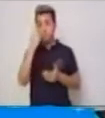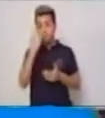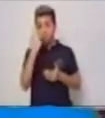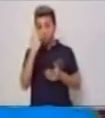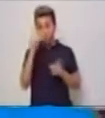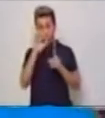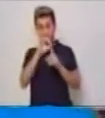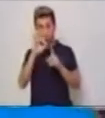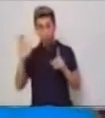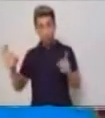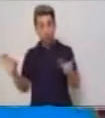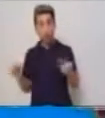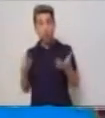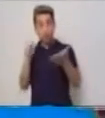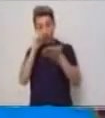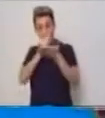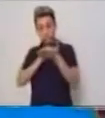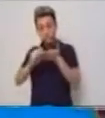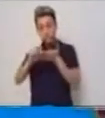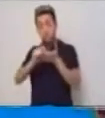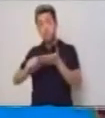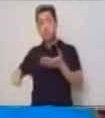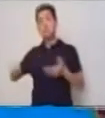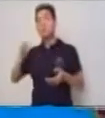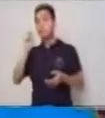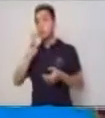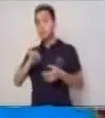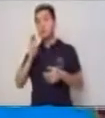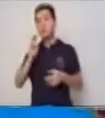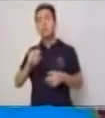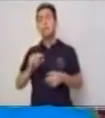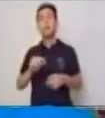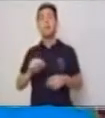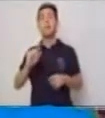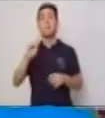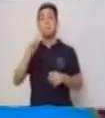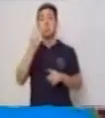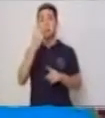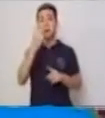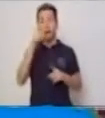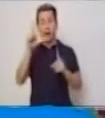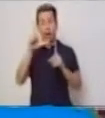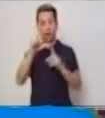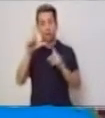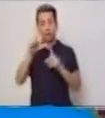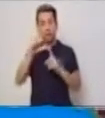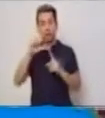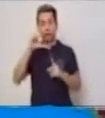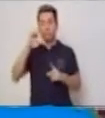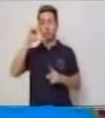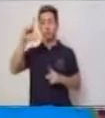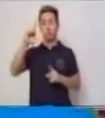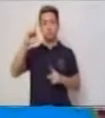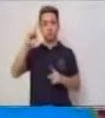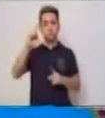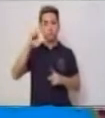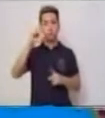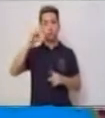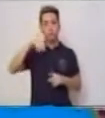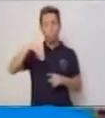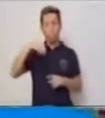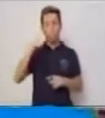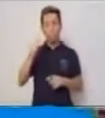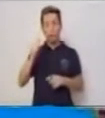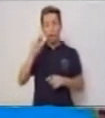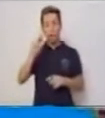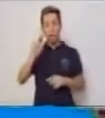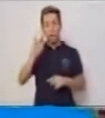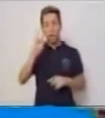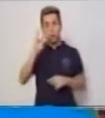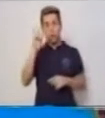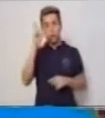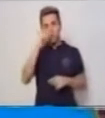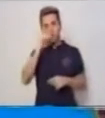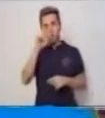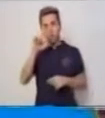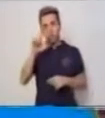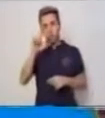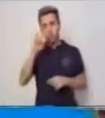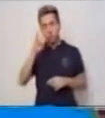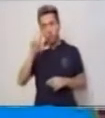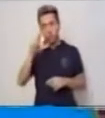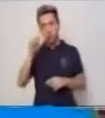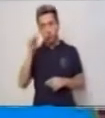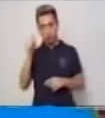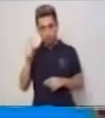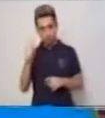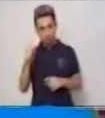siempre con inicial mayúscula. Observamos acá que tenemos la inicial mayúscula,